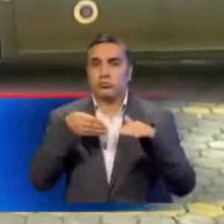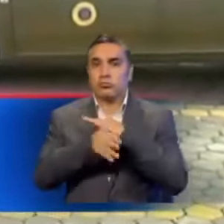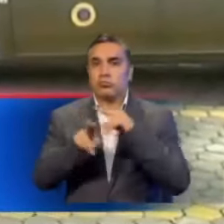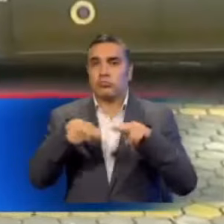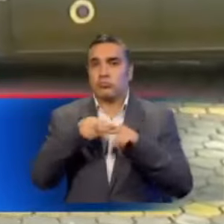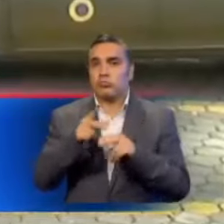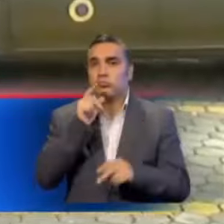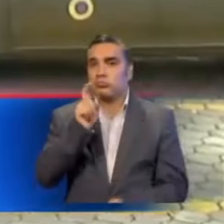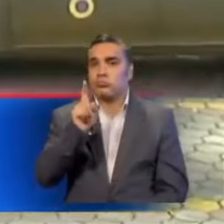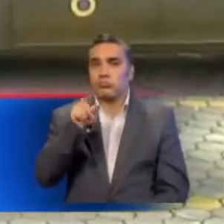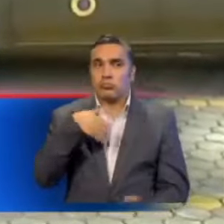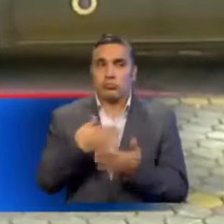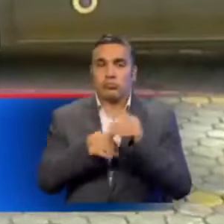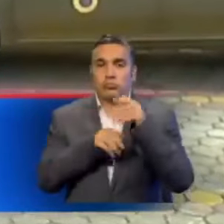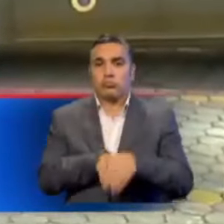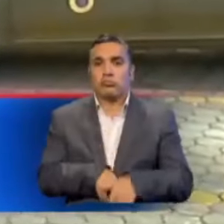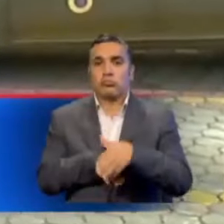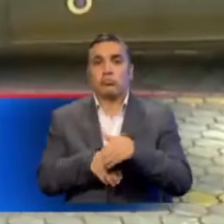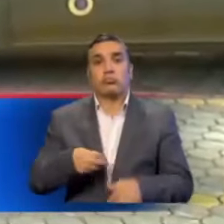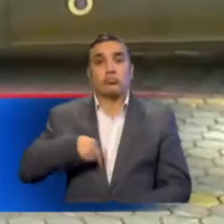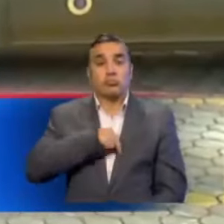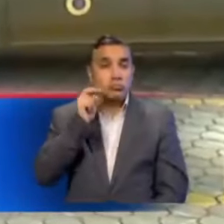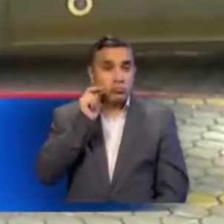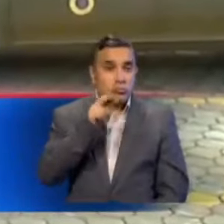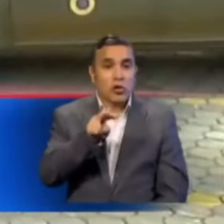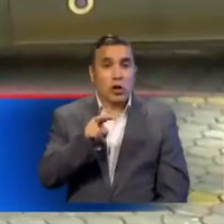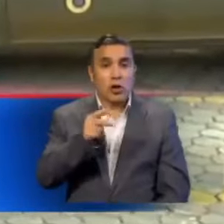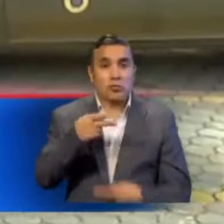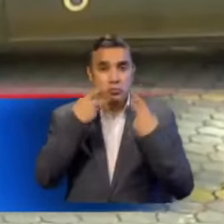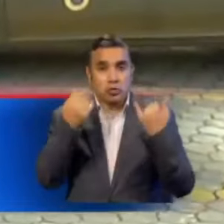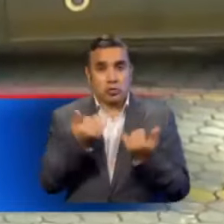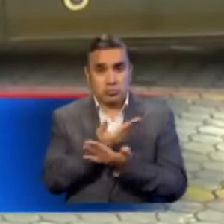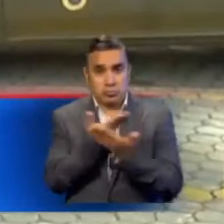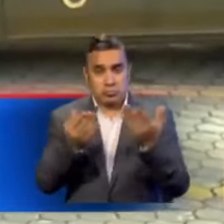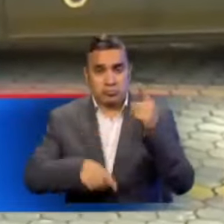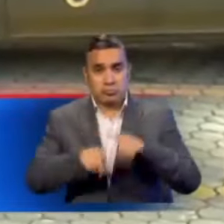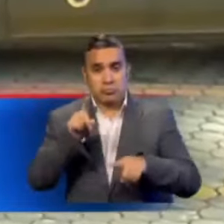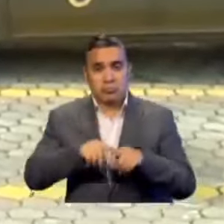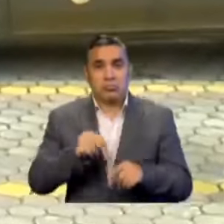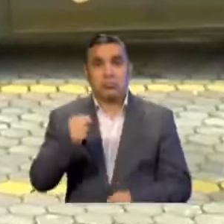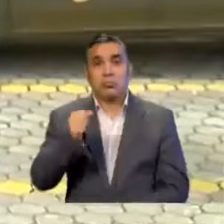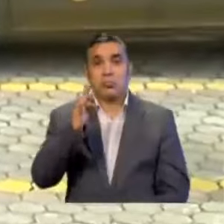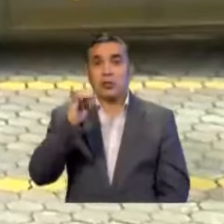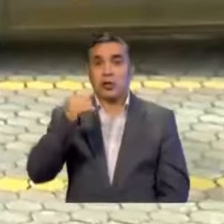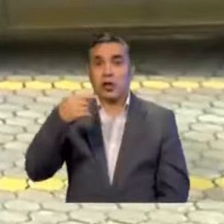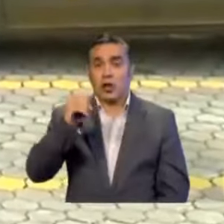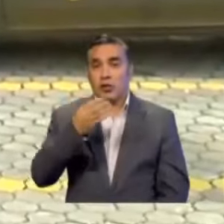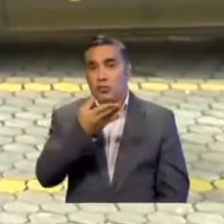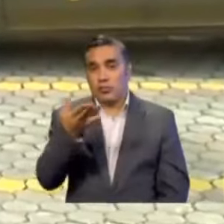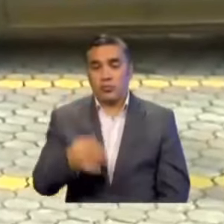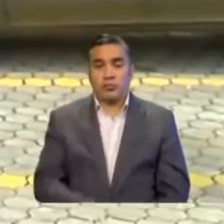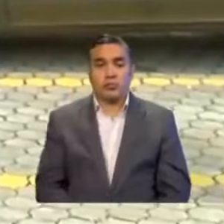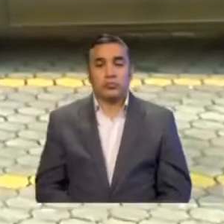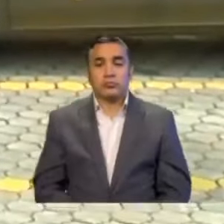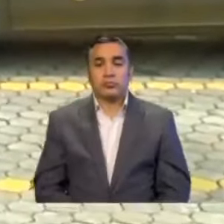de quienes asistían a esta marcha. Observemos el siguiente reportaje preparado por nuestro compañero Santiago Naranjo.